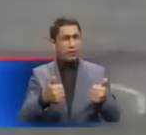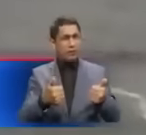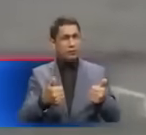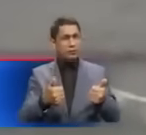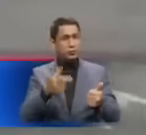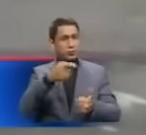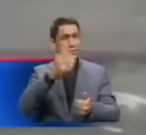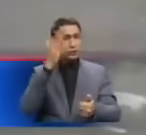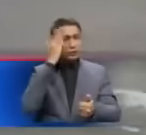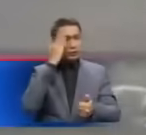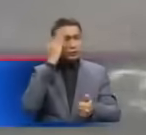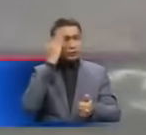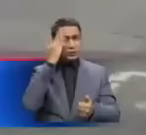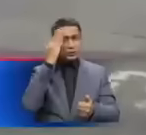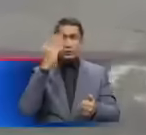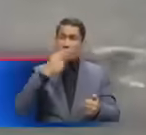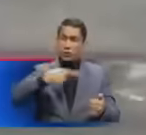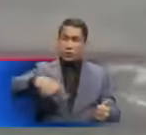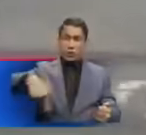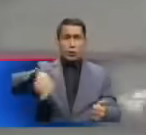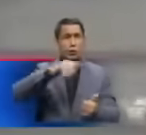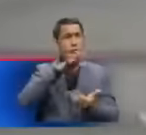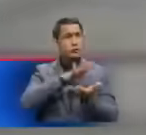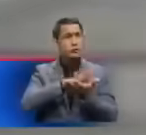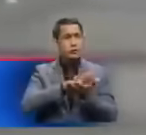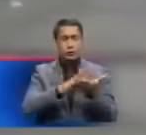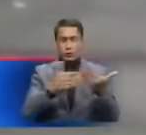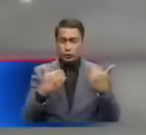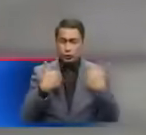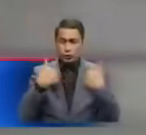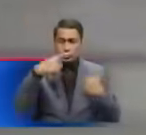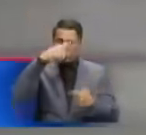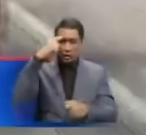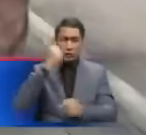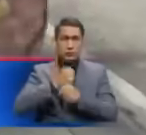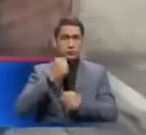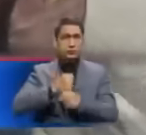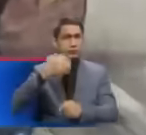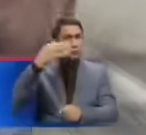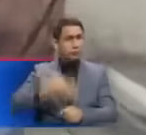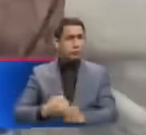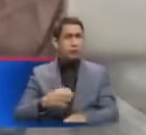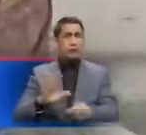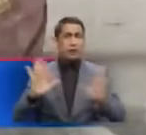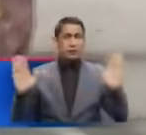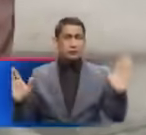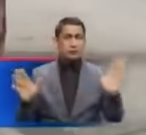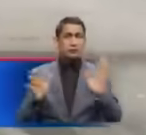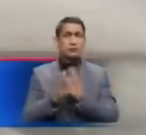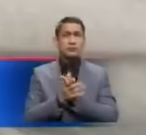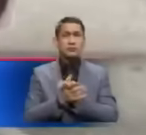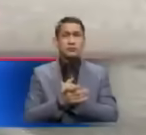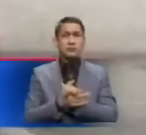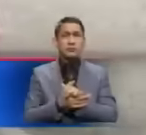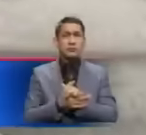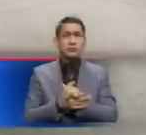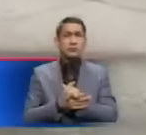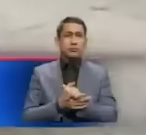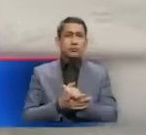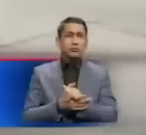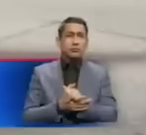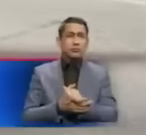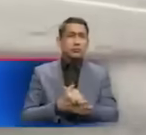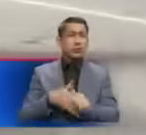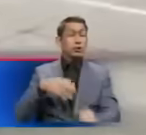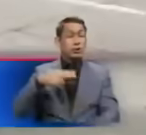Ya sabes, personal, todo bien activo, ya sabes, camellando por la derecha. El que quiere camellar por derecha, camella. Mira, José, ve. Habemos más niñaños que